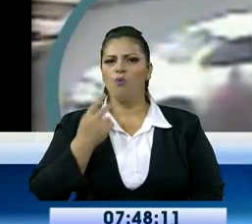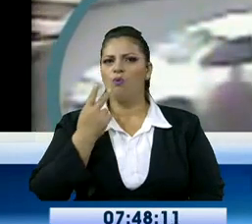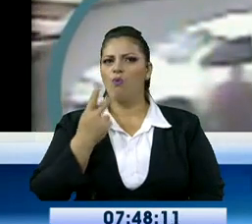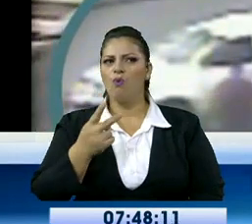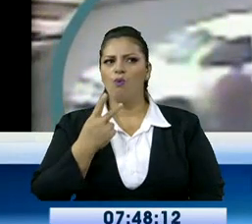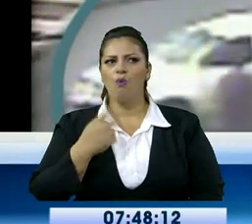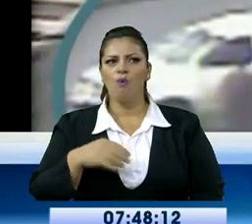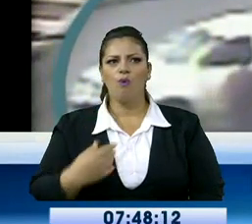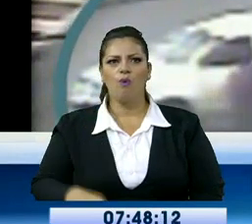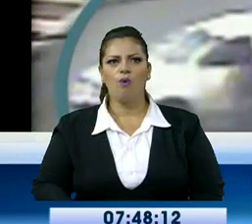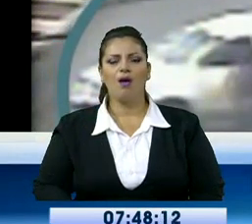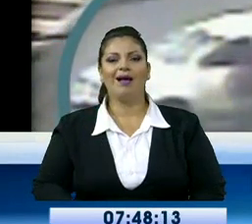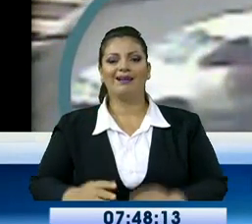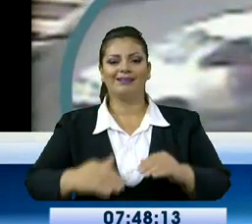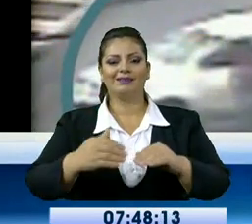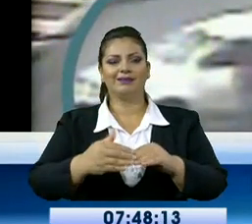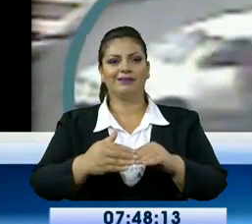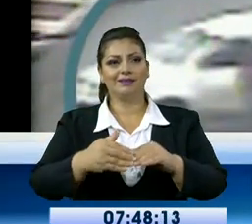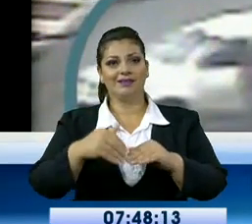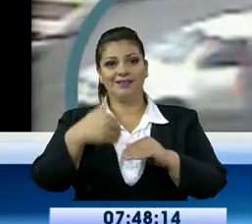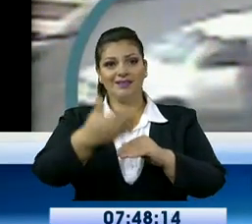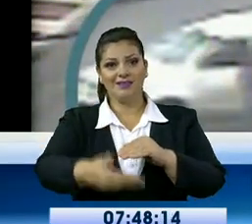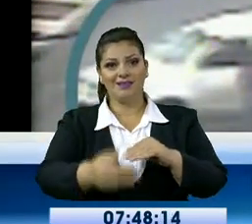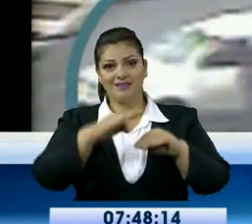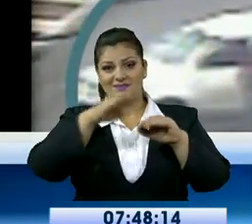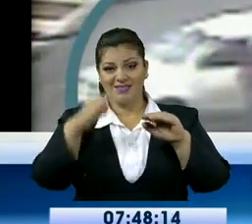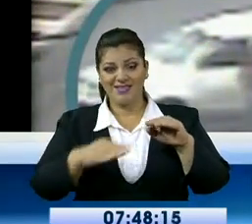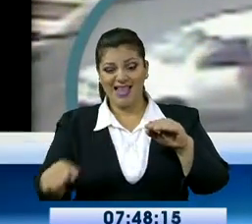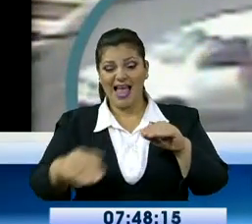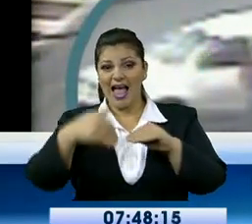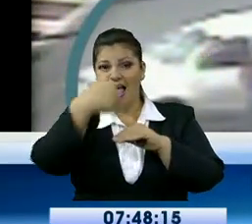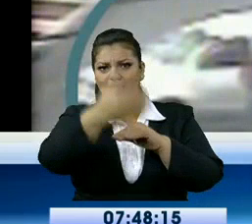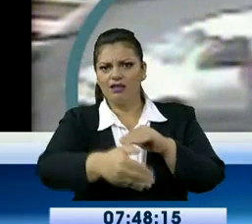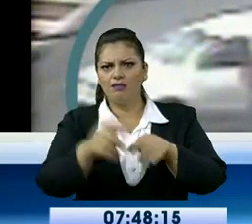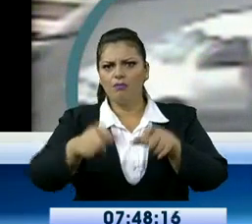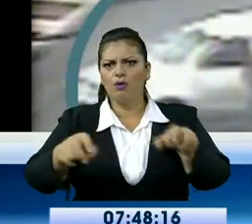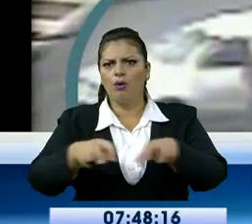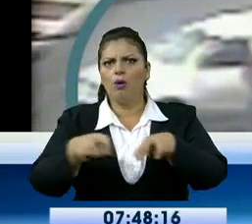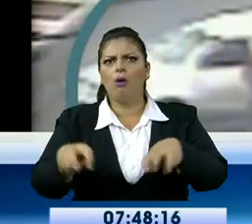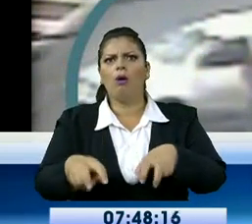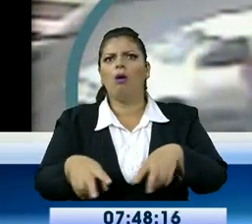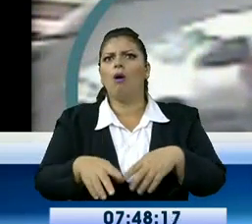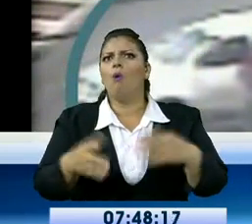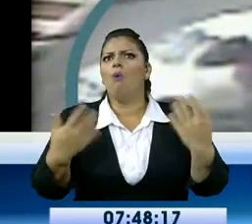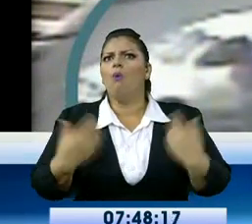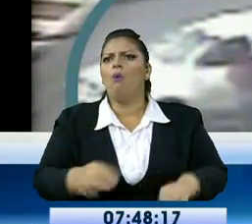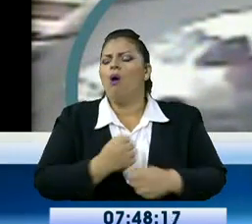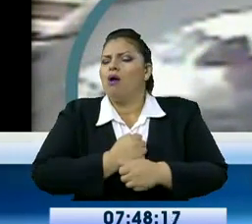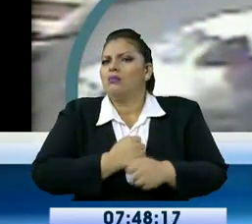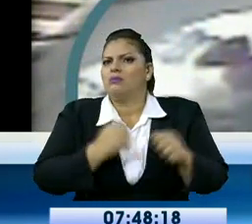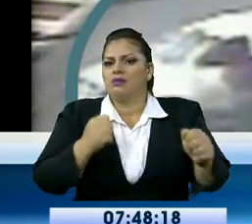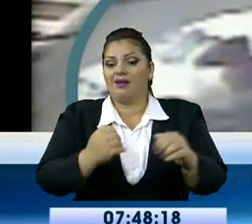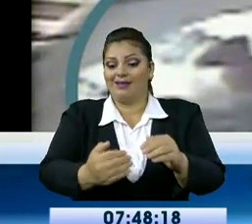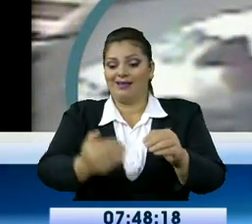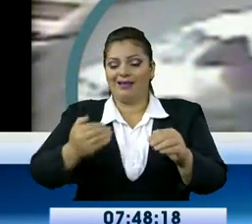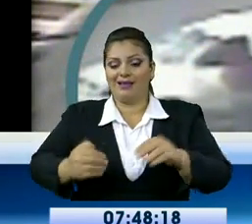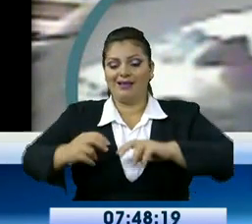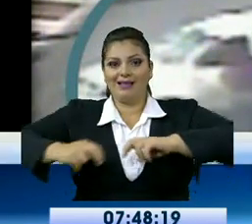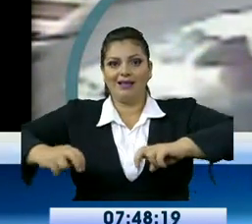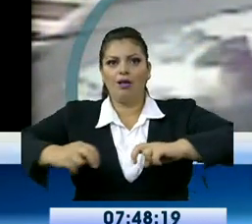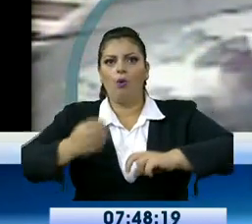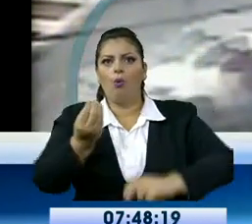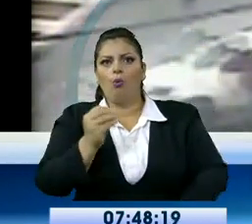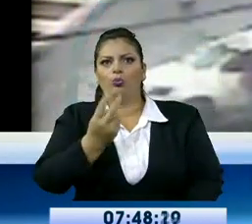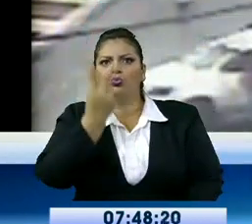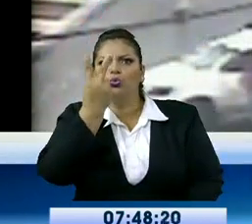Asimismo, ocupantes de la cabina se bajan ilesos. El hecho fue captado por una de las cámaras de la Corporación para la Seguridad Ciudadana de